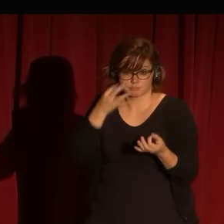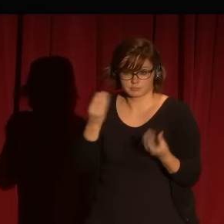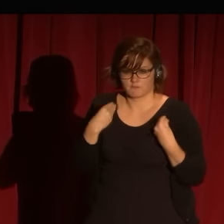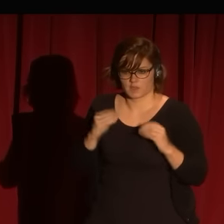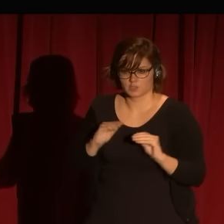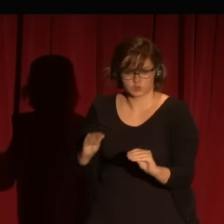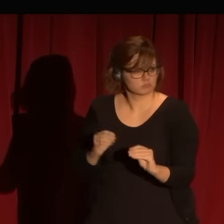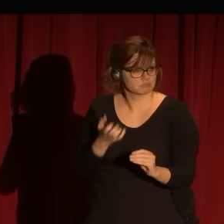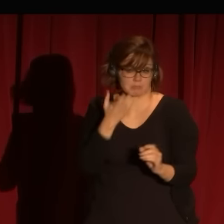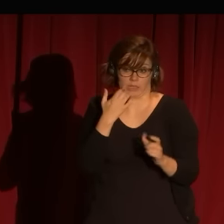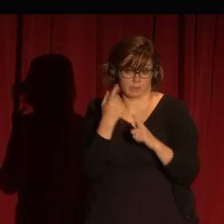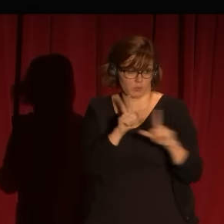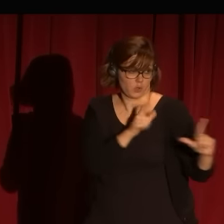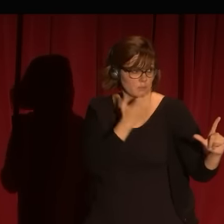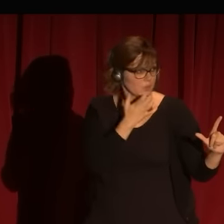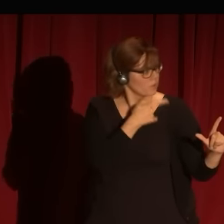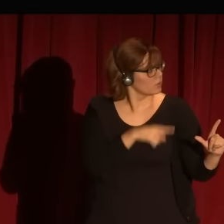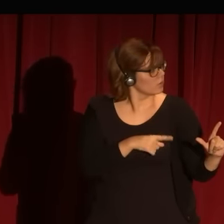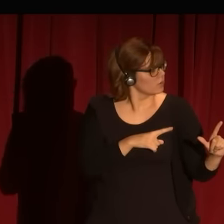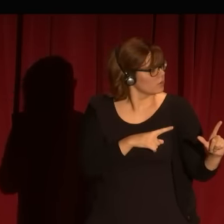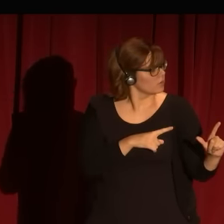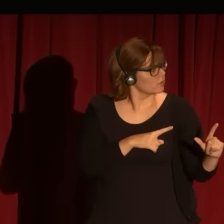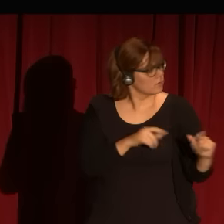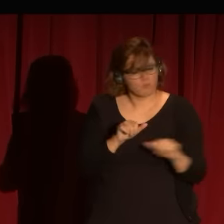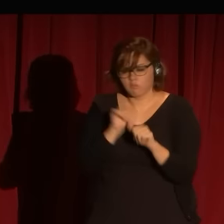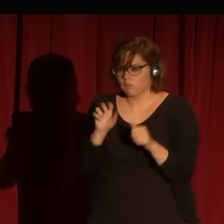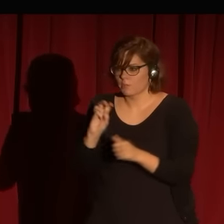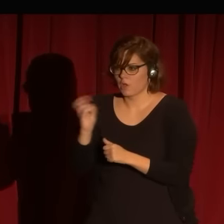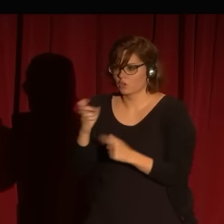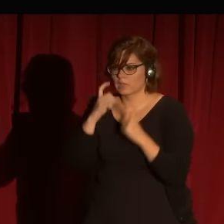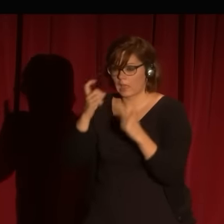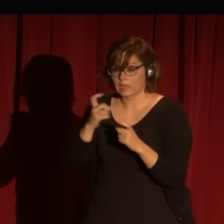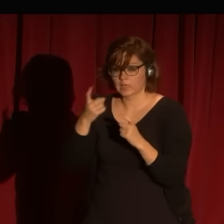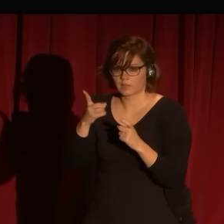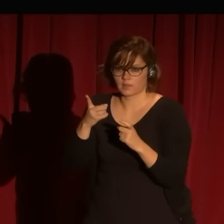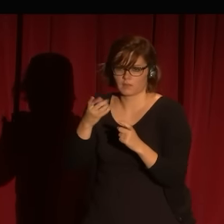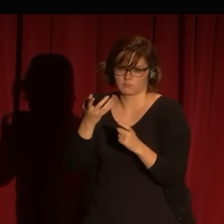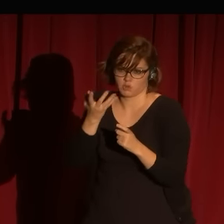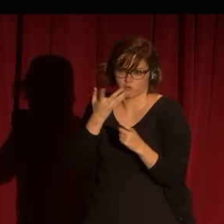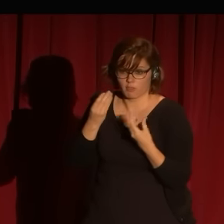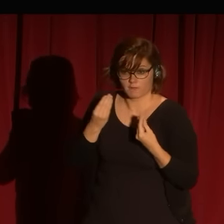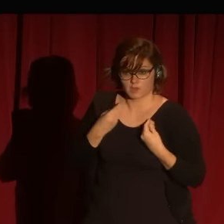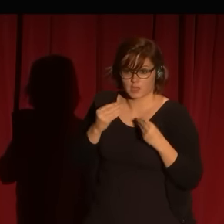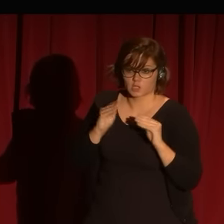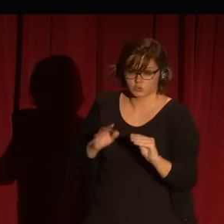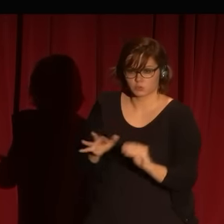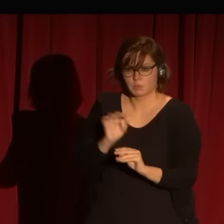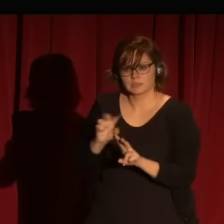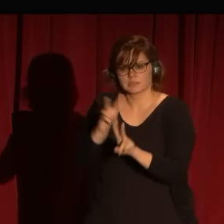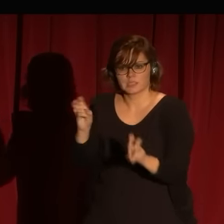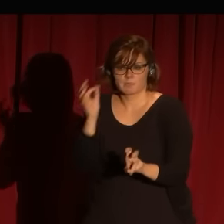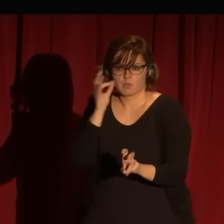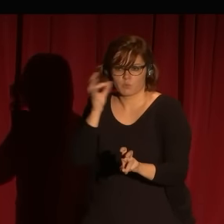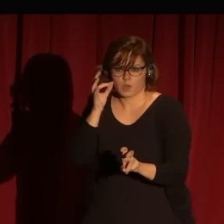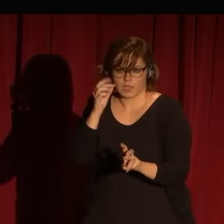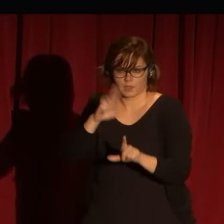muchos ejemplos otra manera en la que intenté aparte de la biográfica entrar un poco en el asunto de la mujer pintora Insisto que